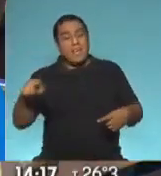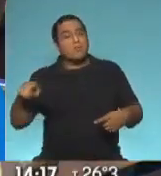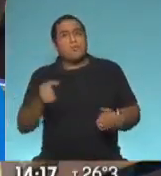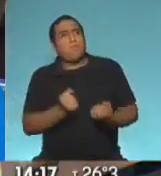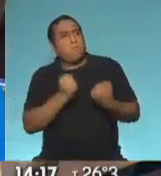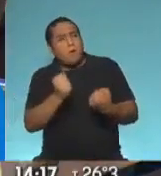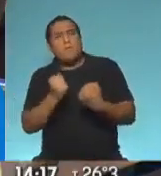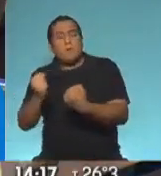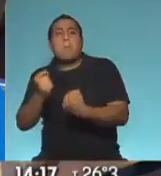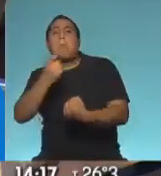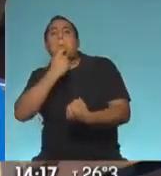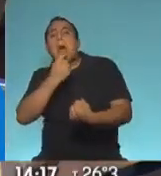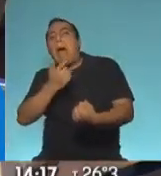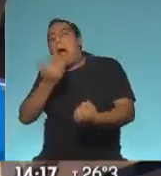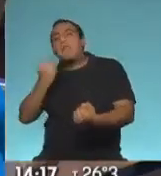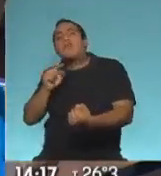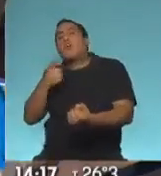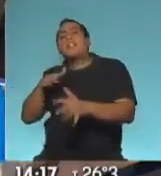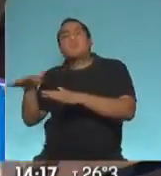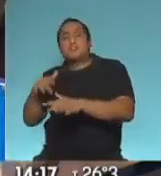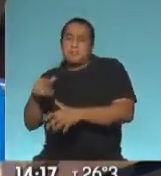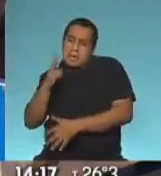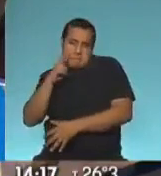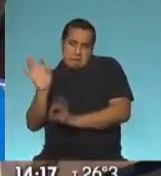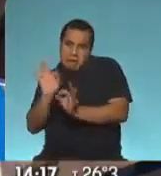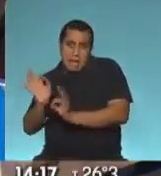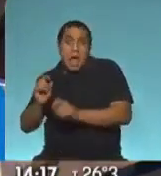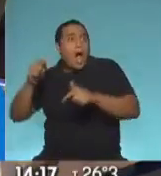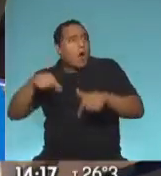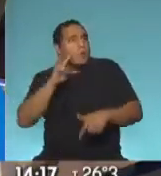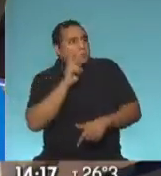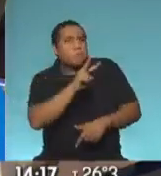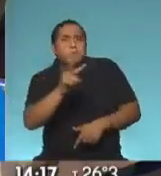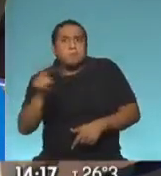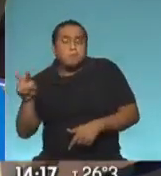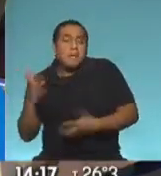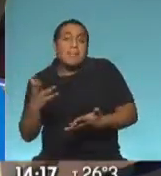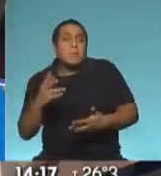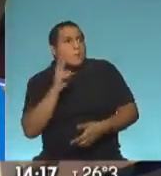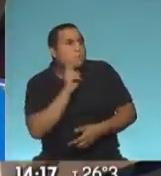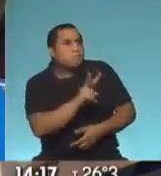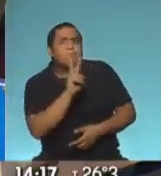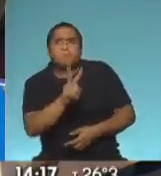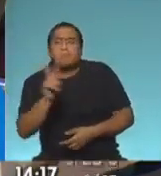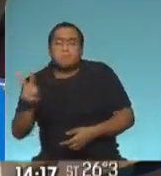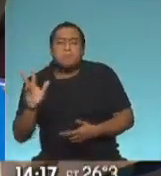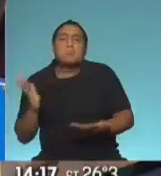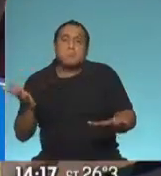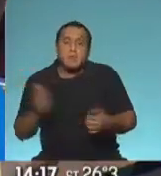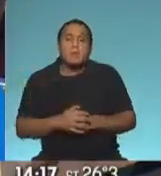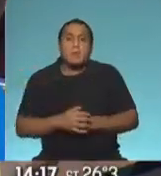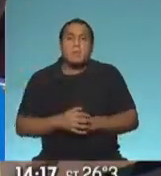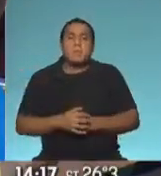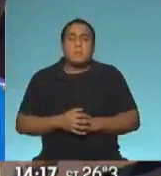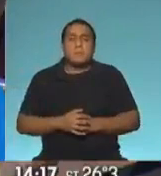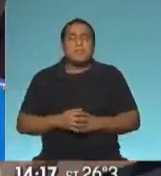en otras circunstancias o habitualmente no se lo ven. Y esa visibilidad que han adquirido también ha recogido